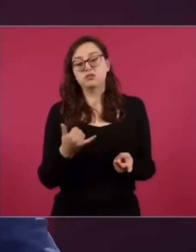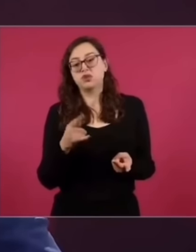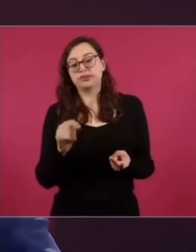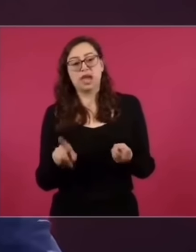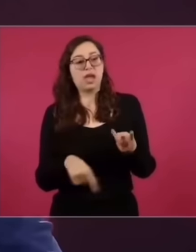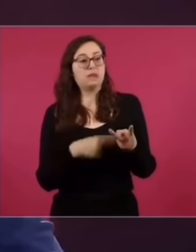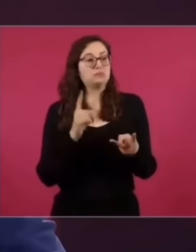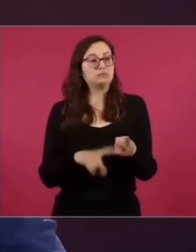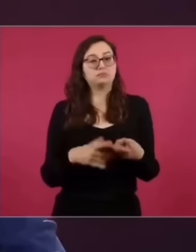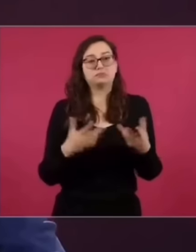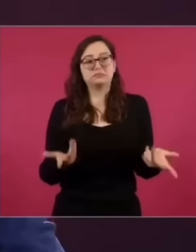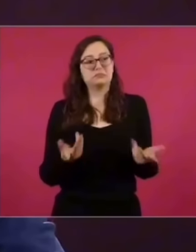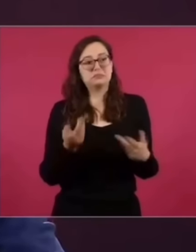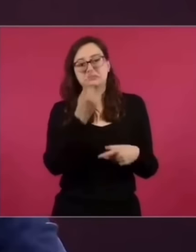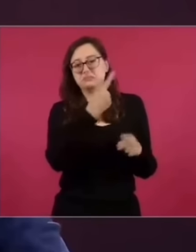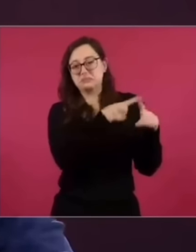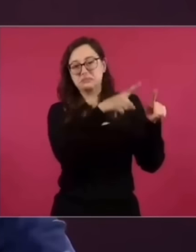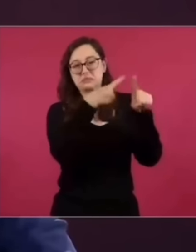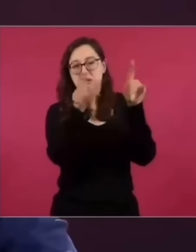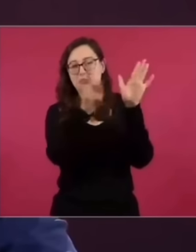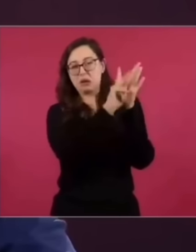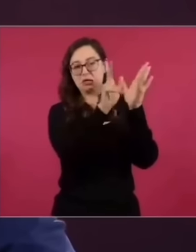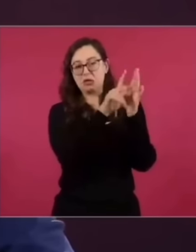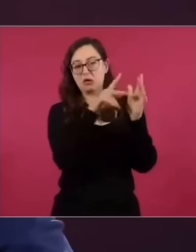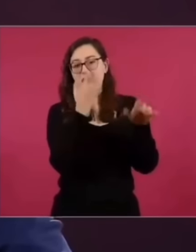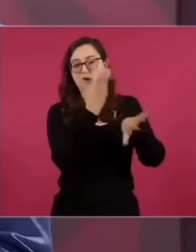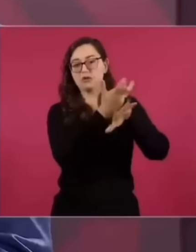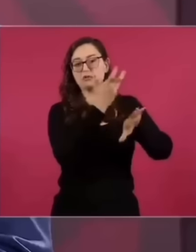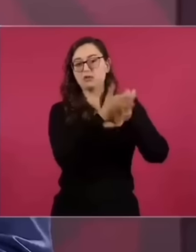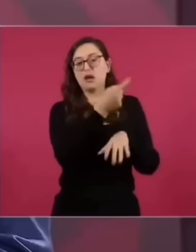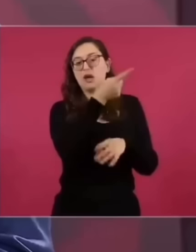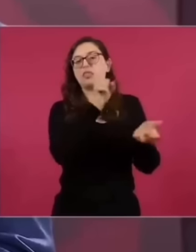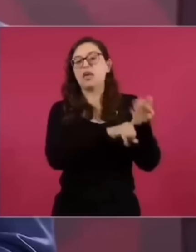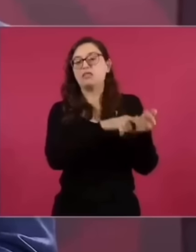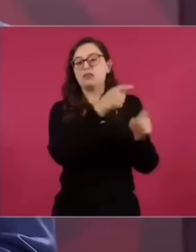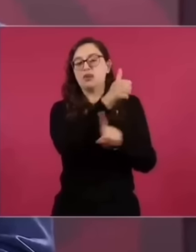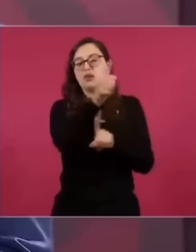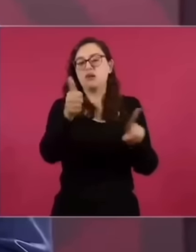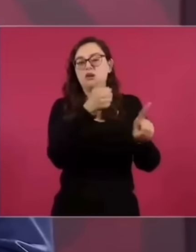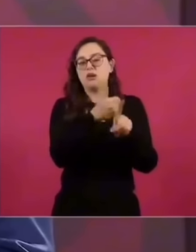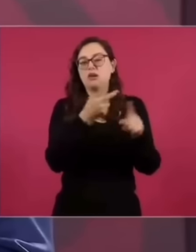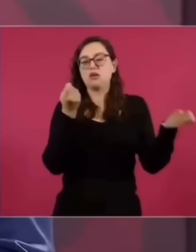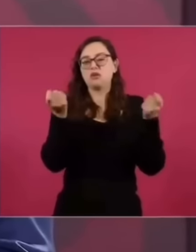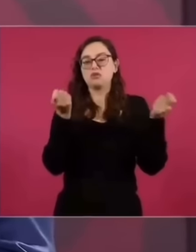están dominados por los intereses de